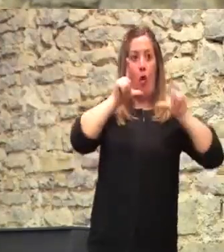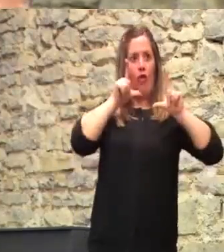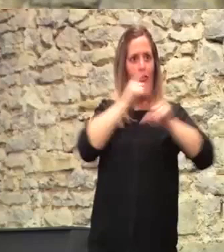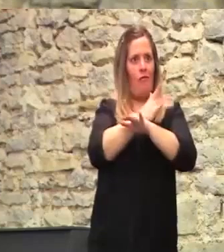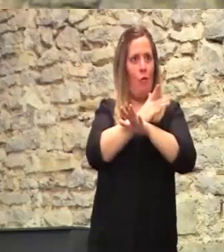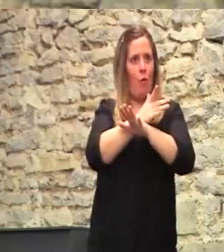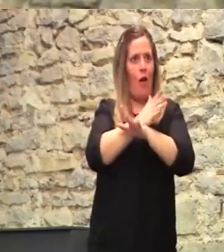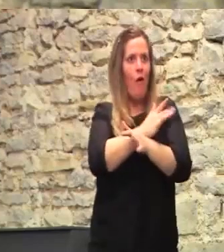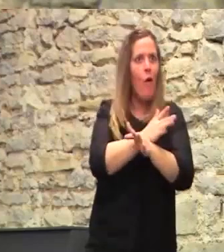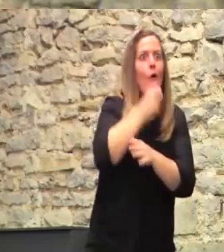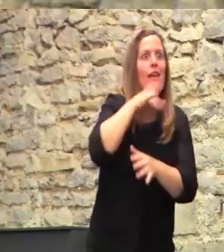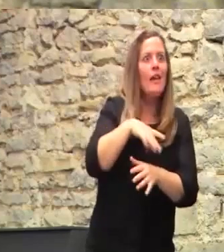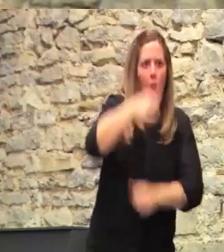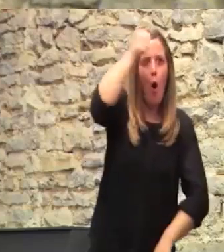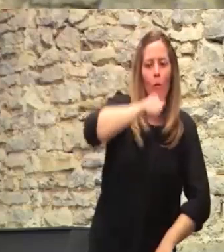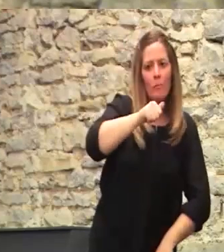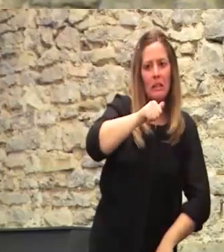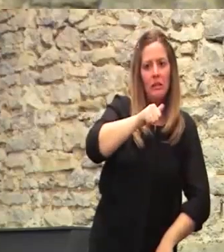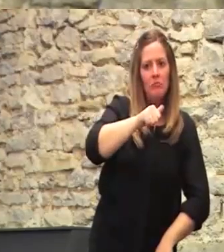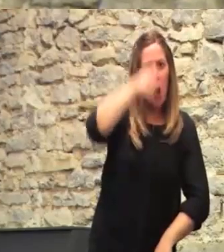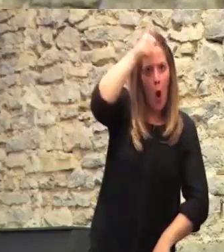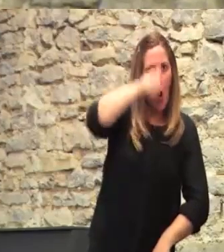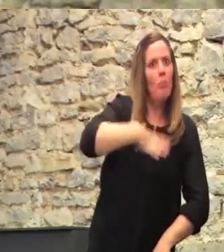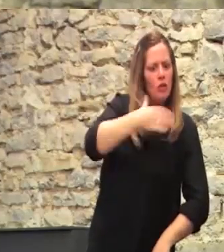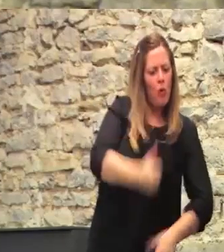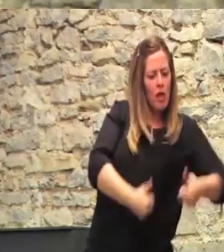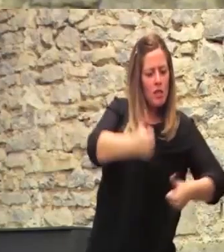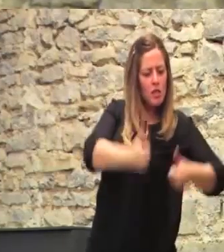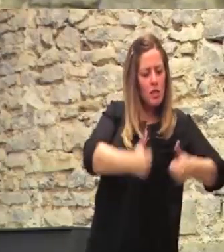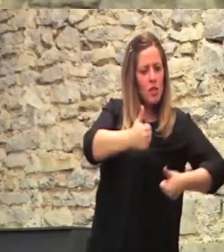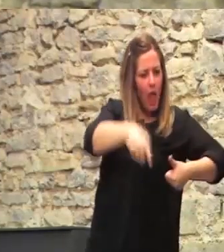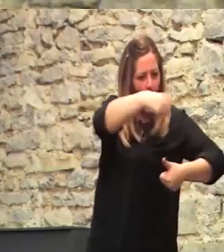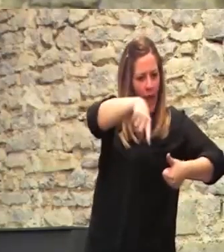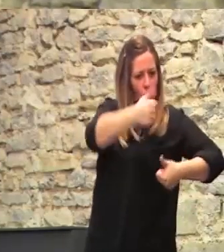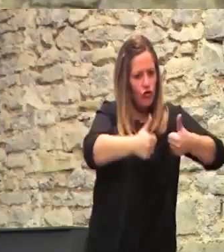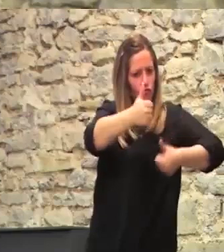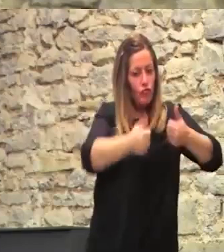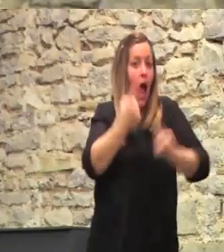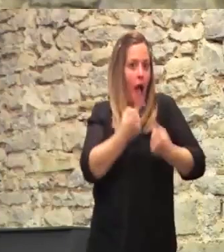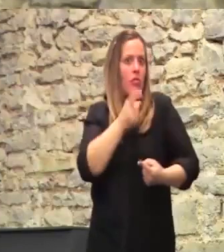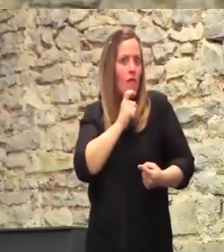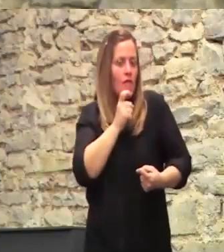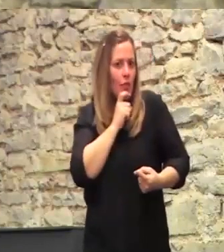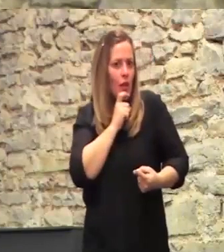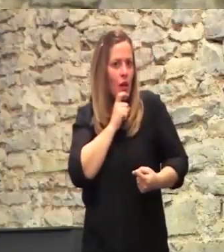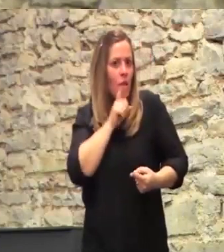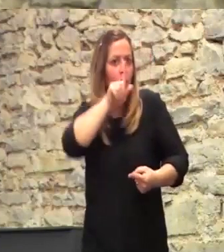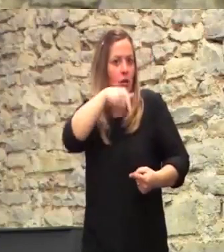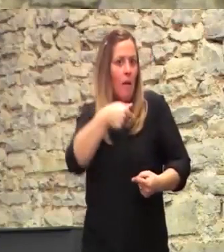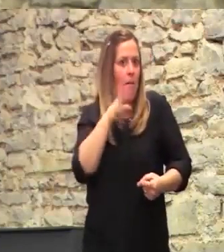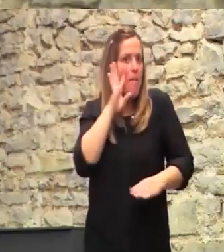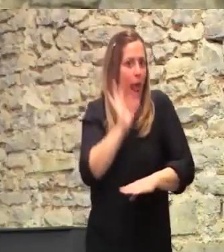y pueden competir entre ellos la competencia no siempre es fácil corren riesgos